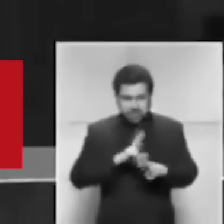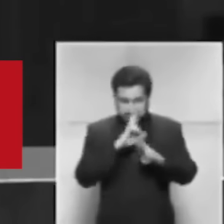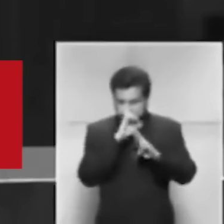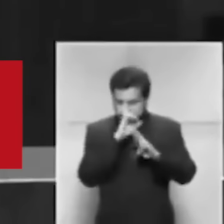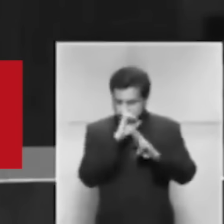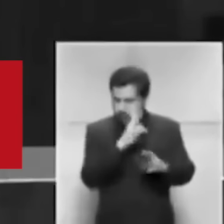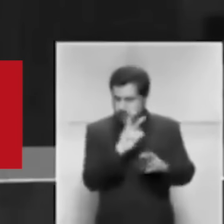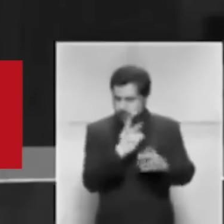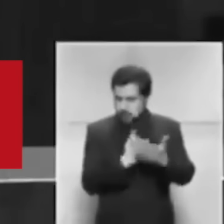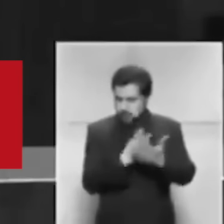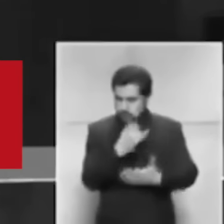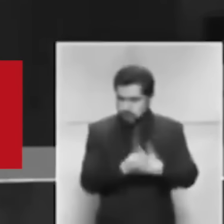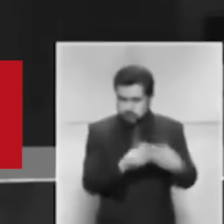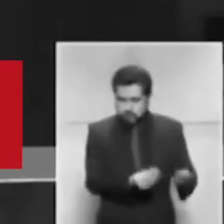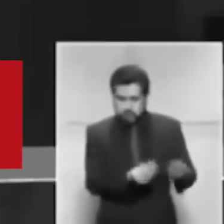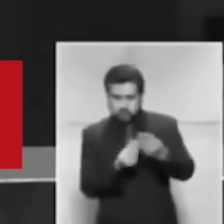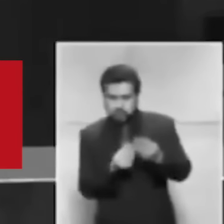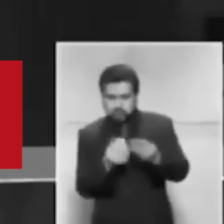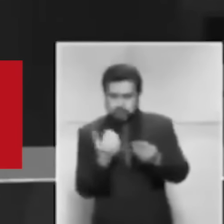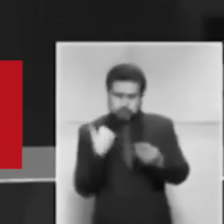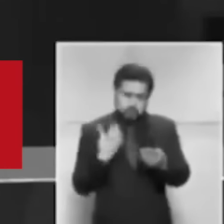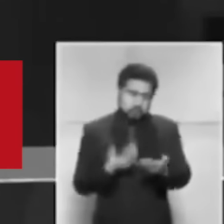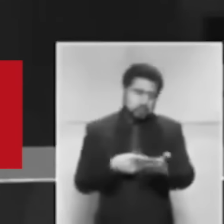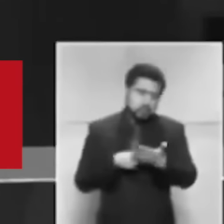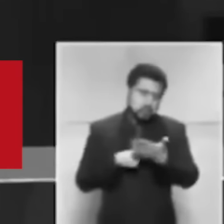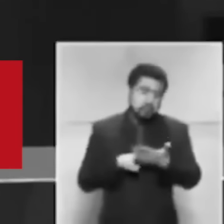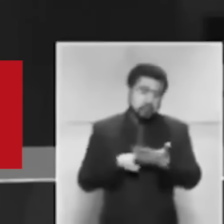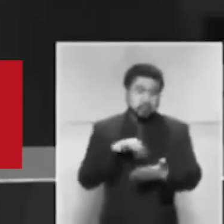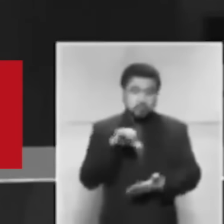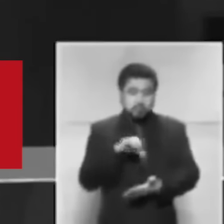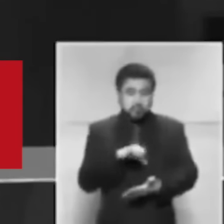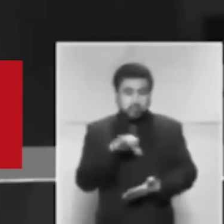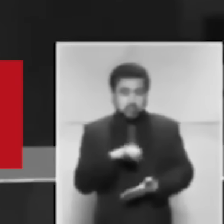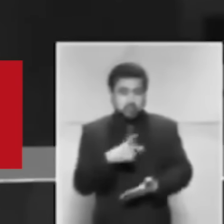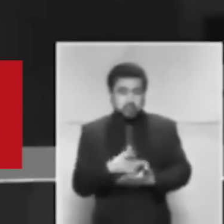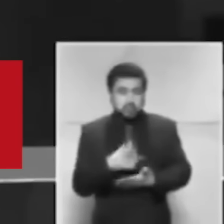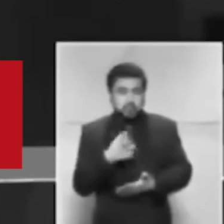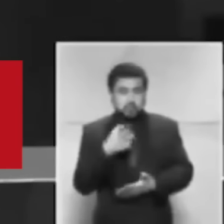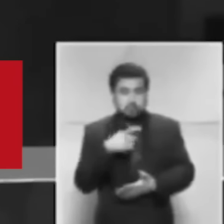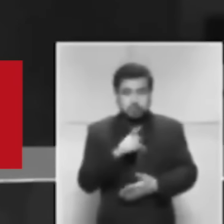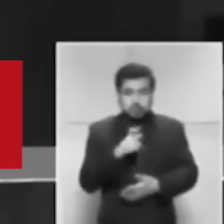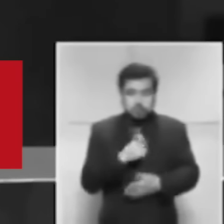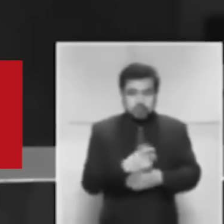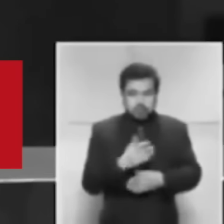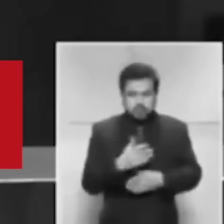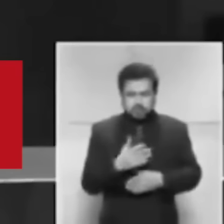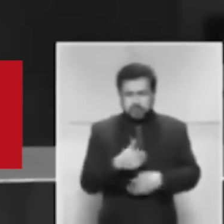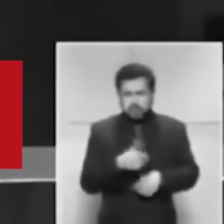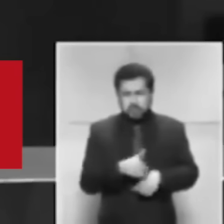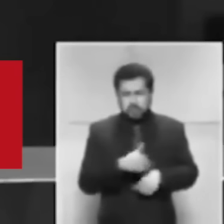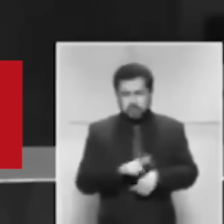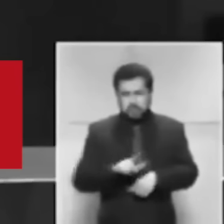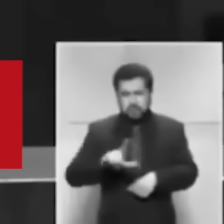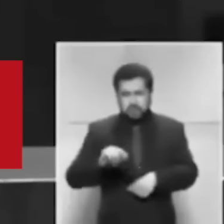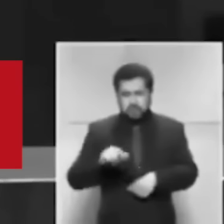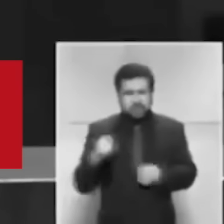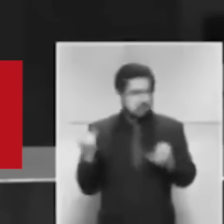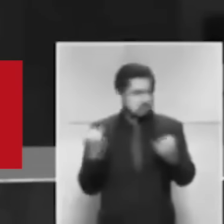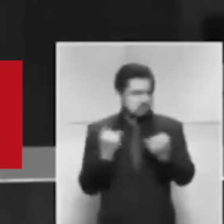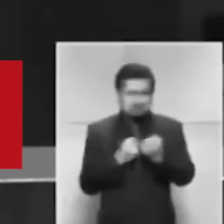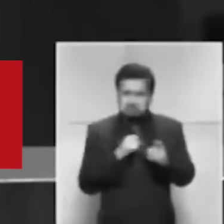separo del proyecto que nos es presentado en este recurso de revisión 70. Comparto lo